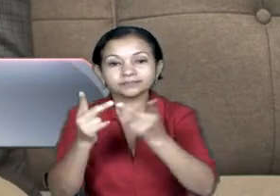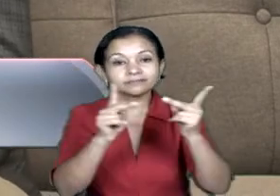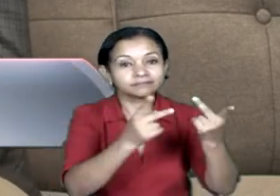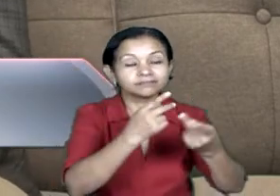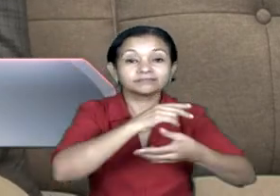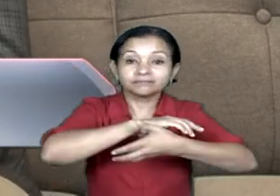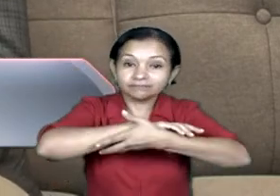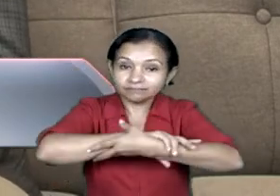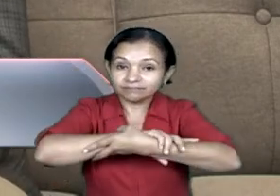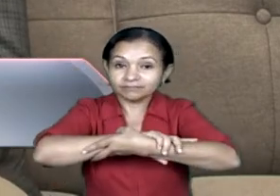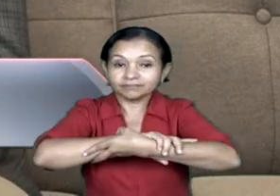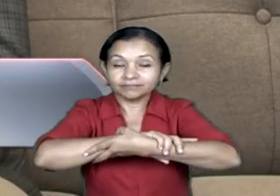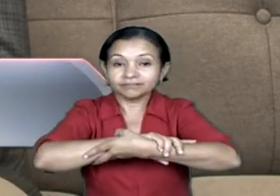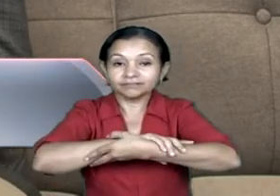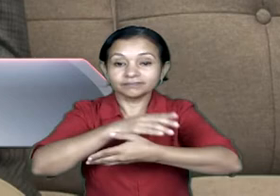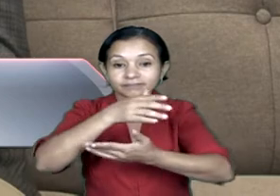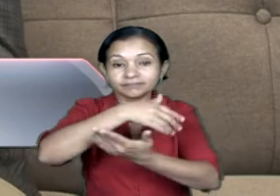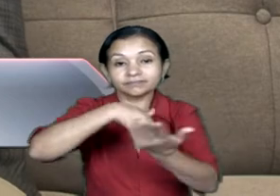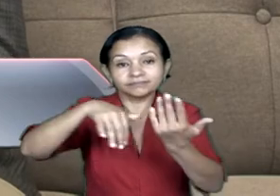Y